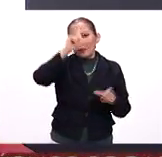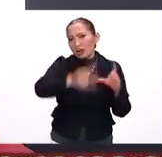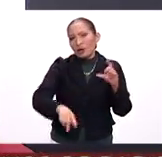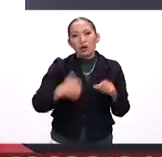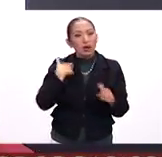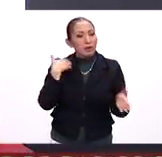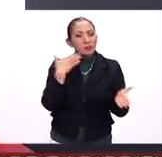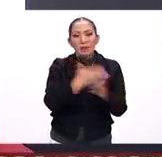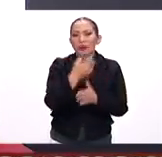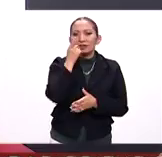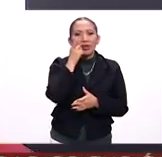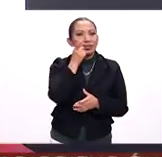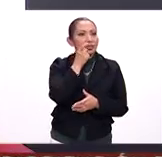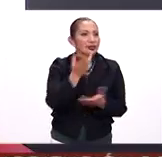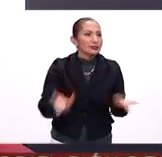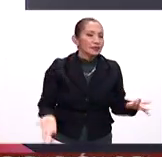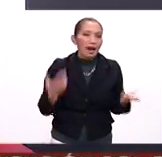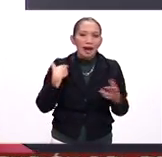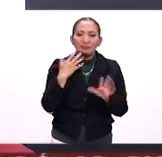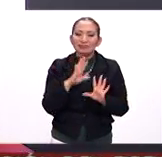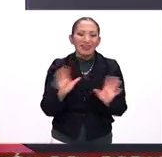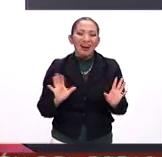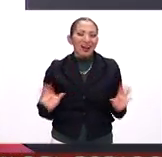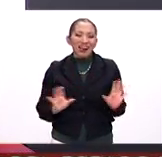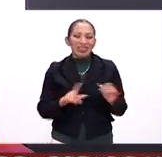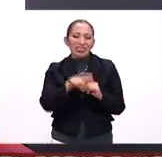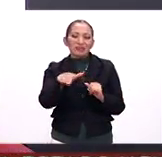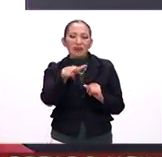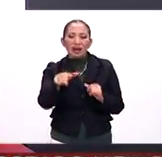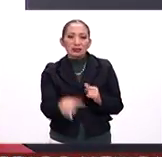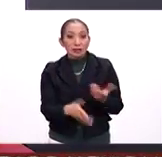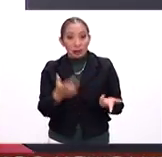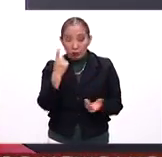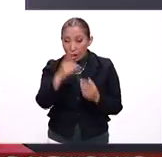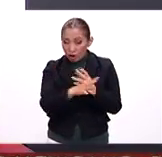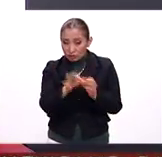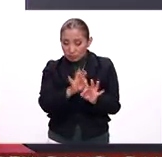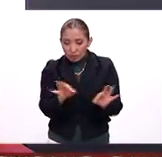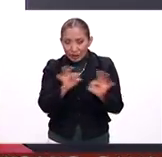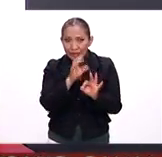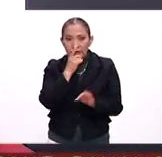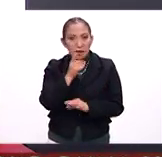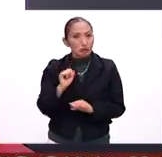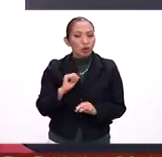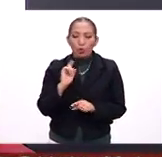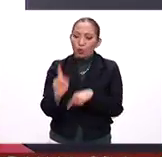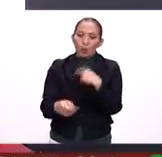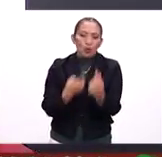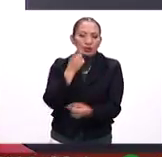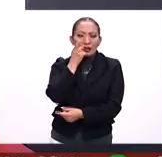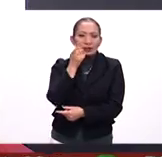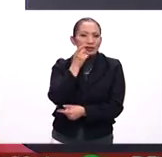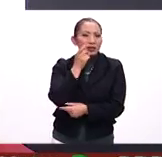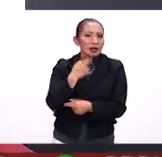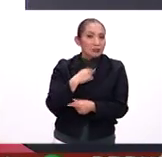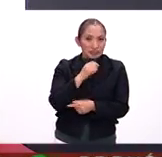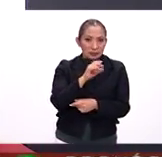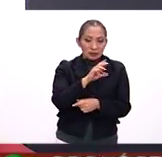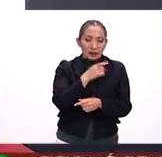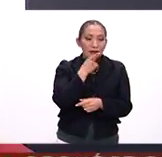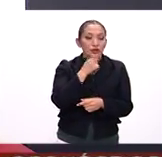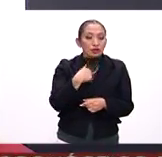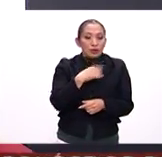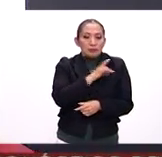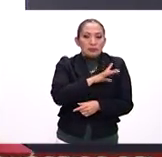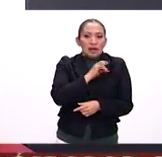queremos asistir, por ejemplo, en ese caso al dentista. Había un dato súper importante que decía, no voy al dentista en un 60% porque dice,